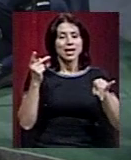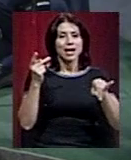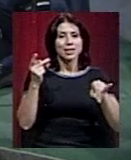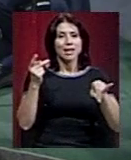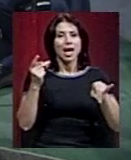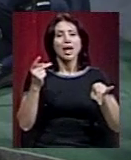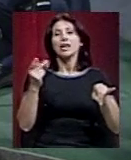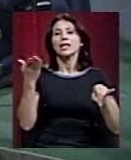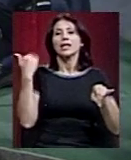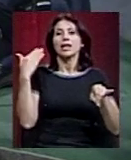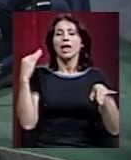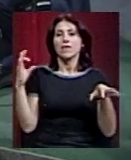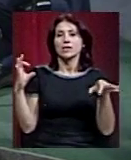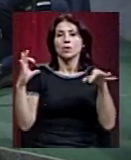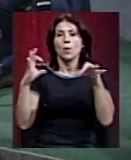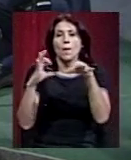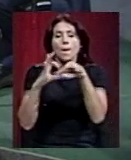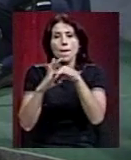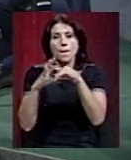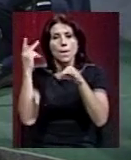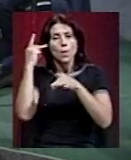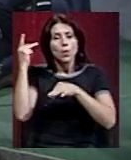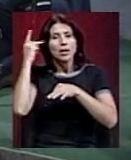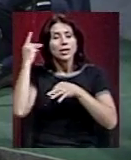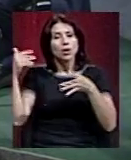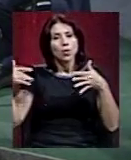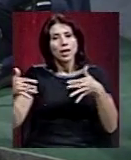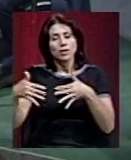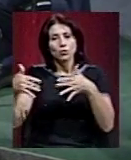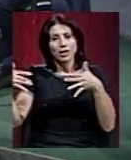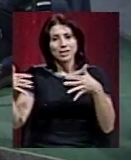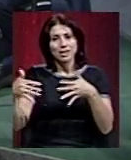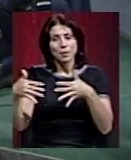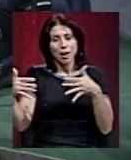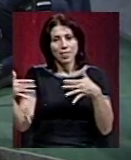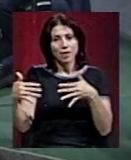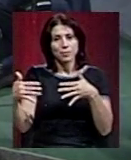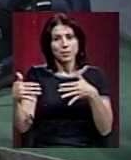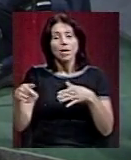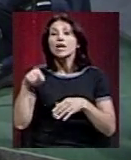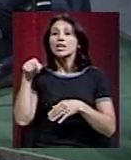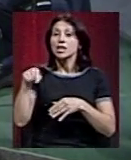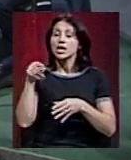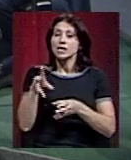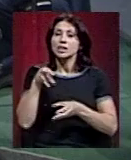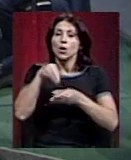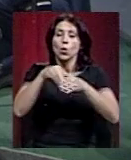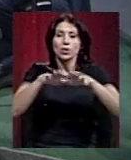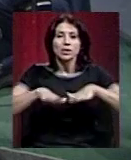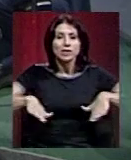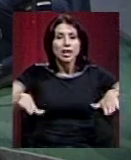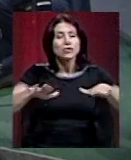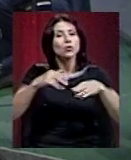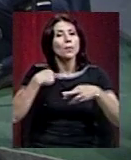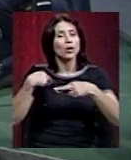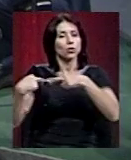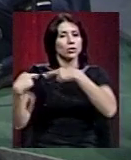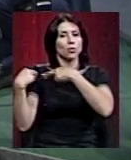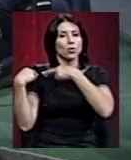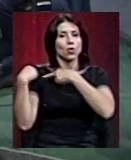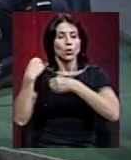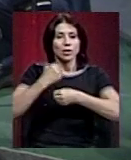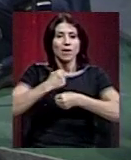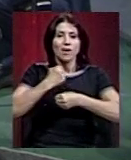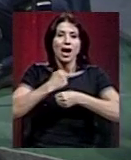sido aliado político de la insurgencia armada. Y en ese contexto me correspondió trabajar en